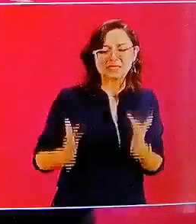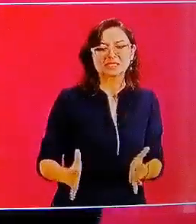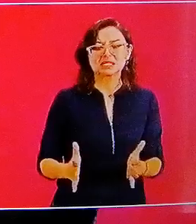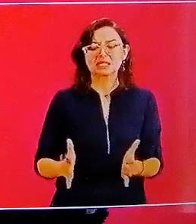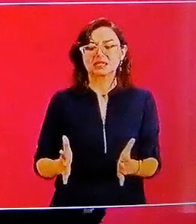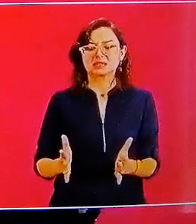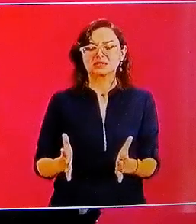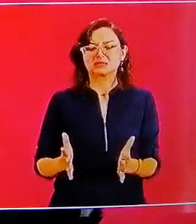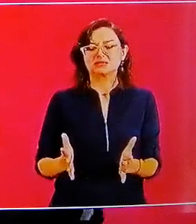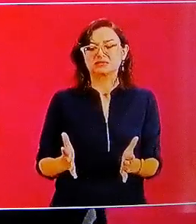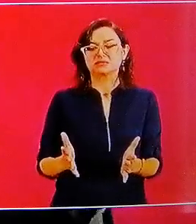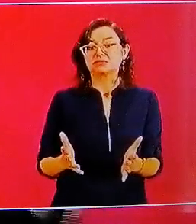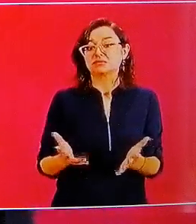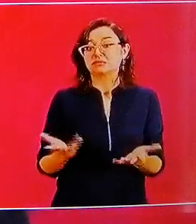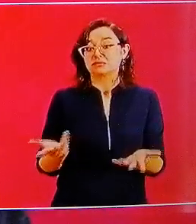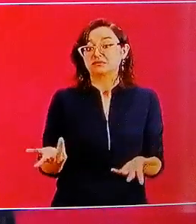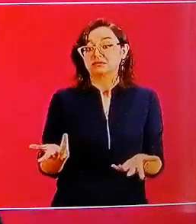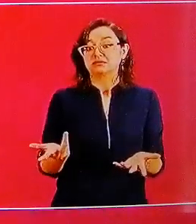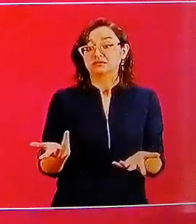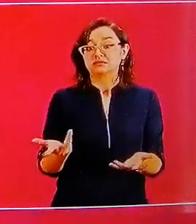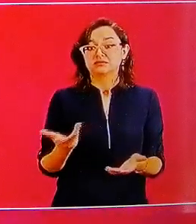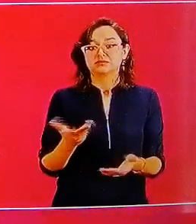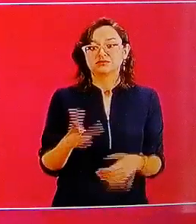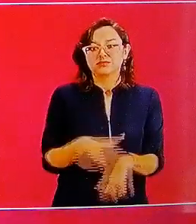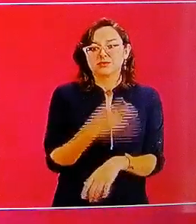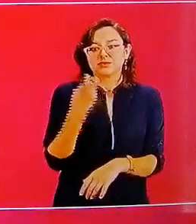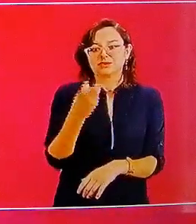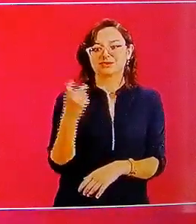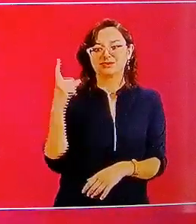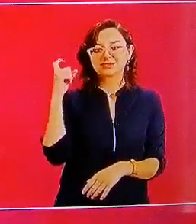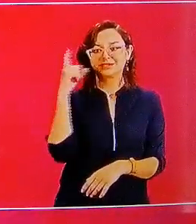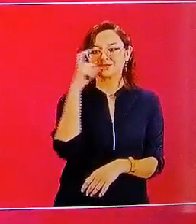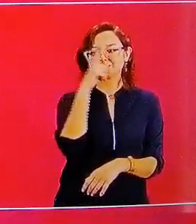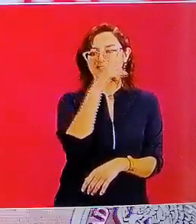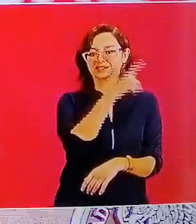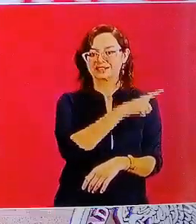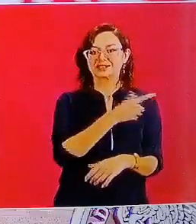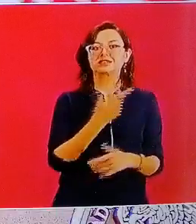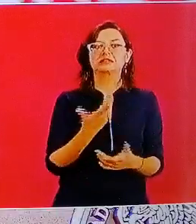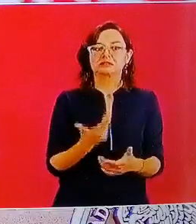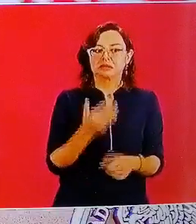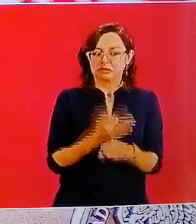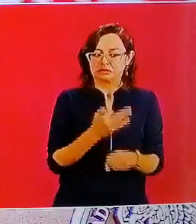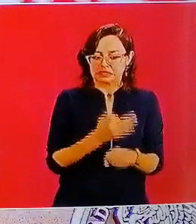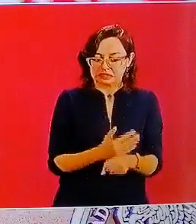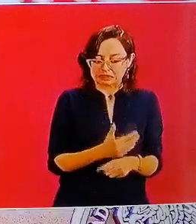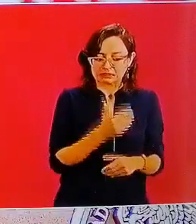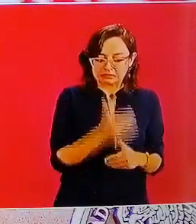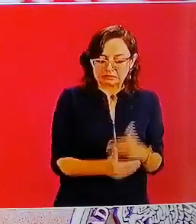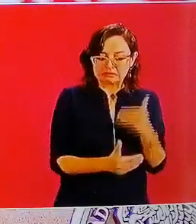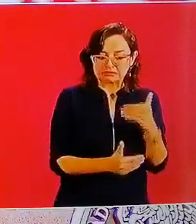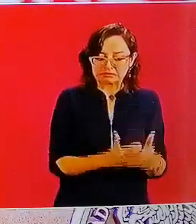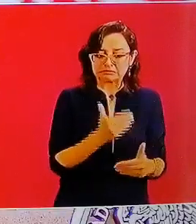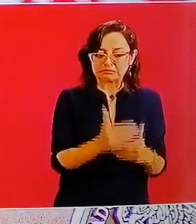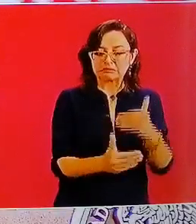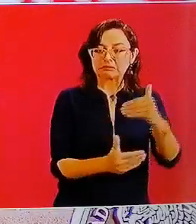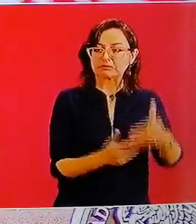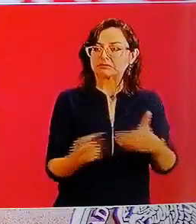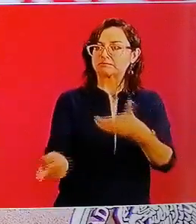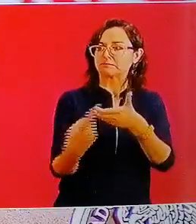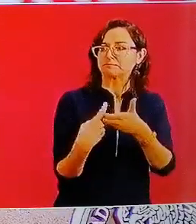Por eso nos está costando trabajo vamos avanzando a conseguir